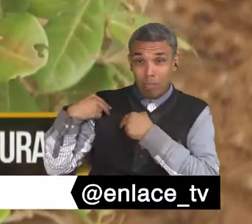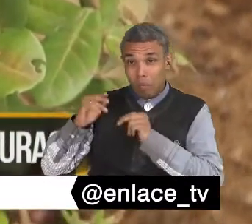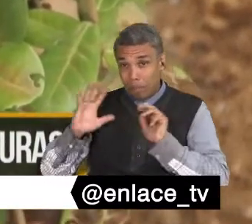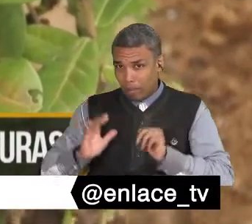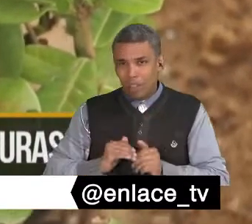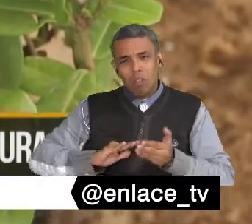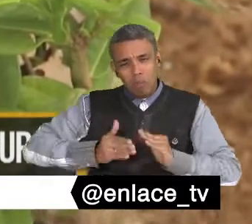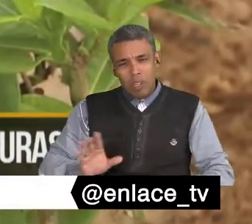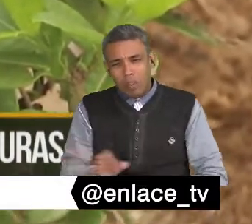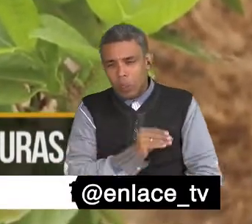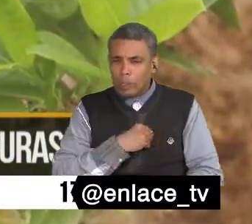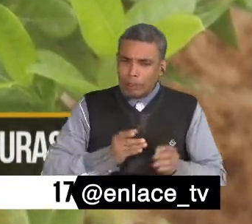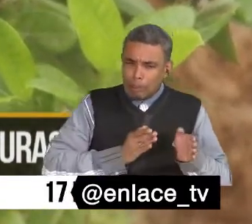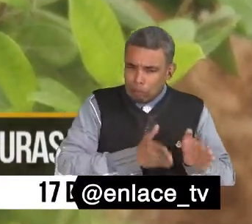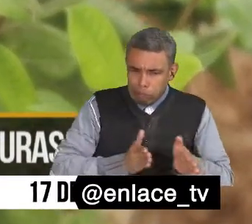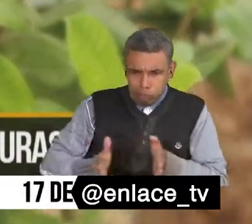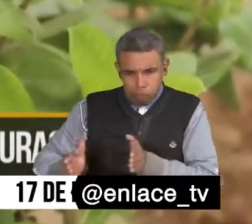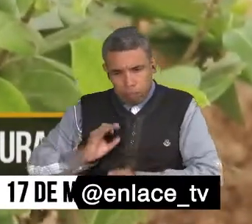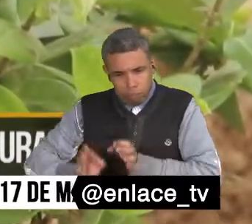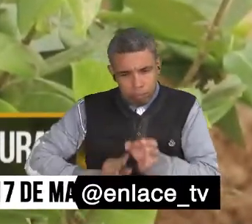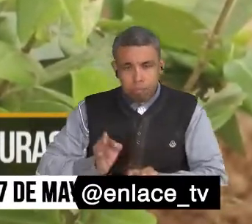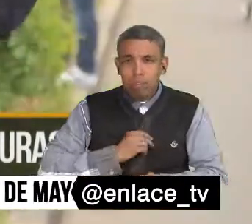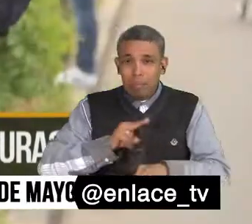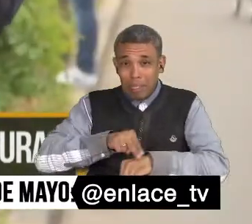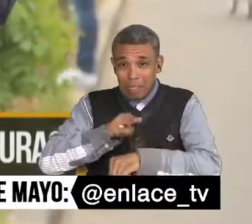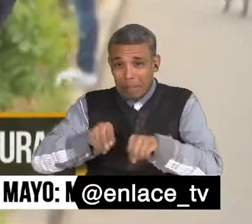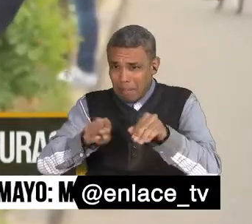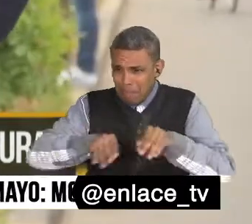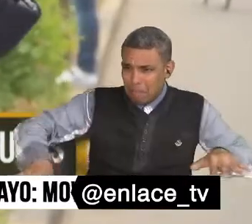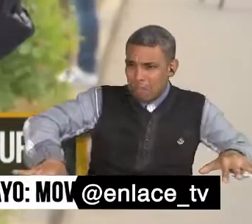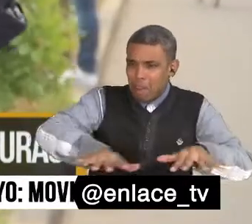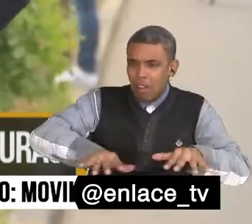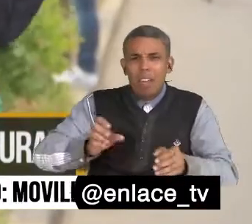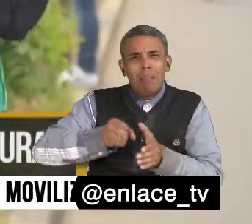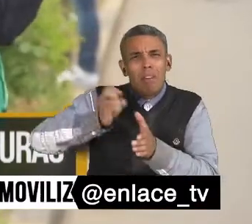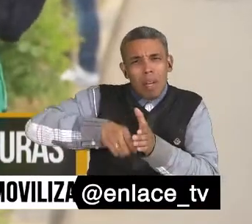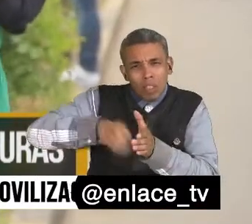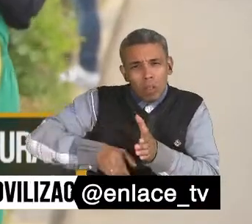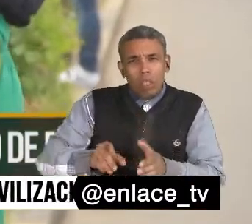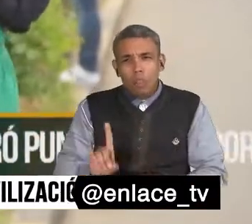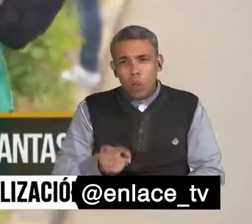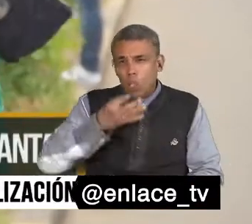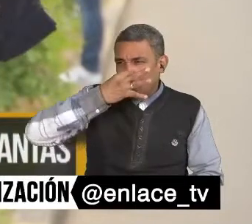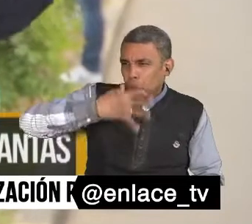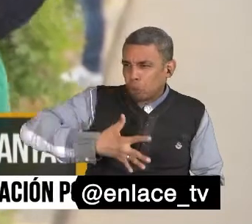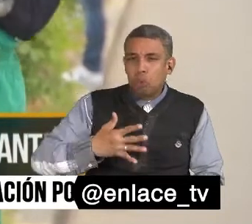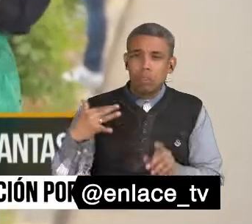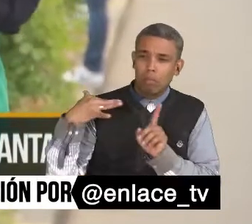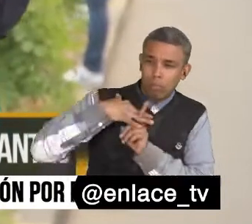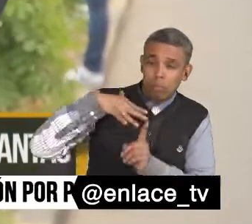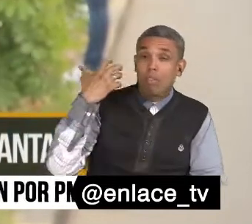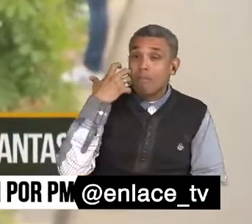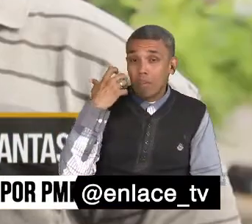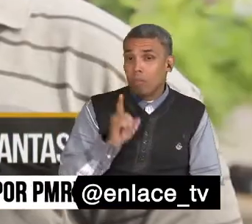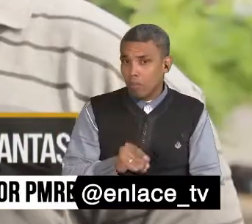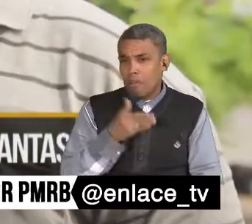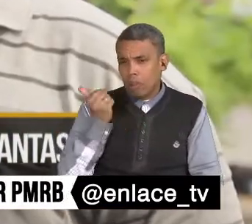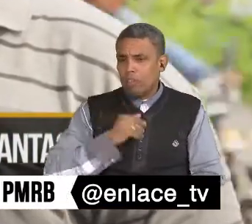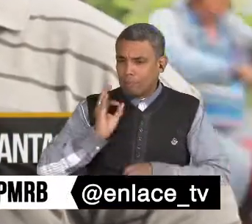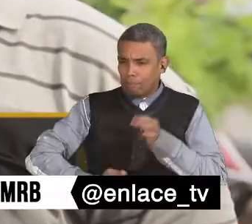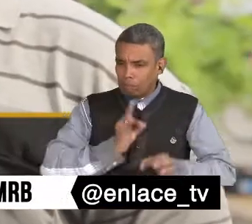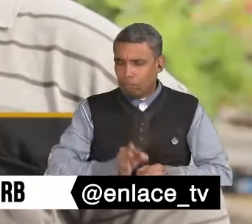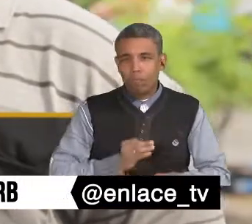con la preservación del medio ambiente para que este punto deje de convertirse en un foco de contaminación. Pues me parece una jornada muy buena y